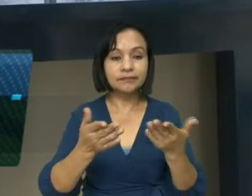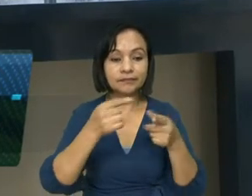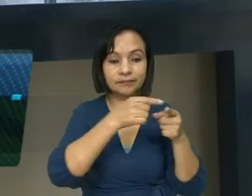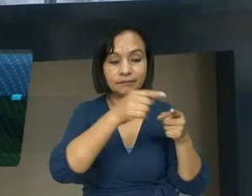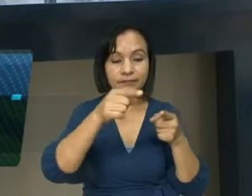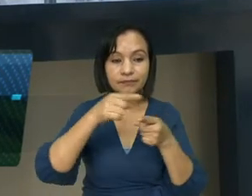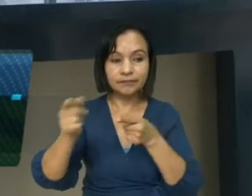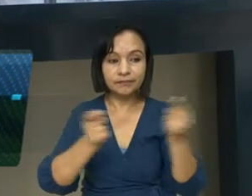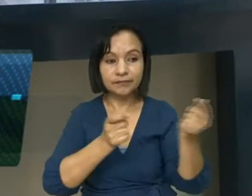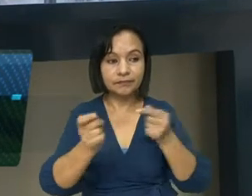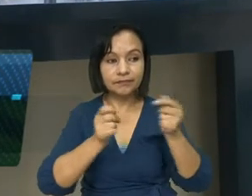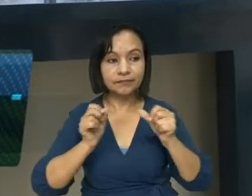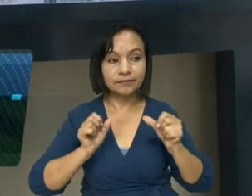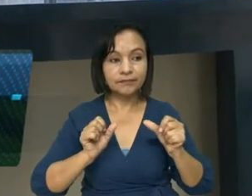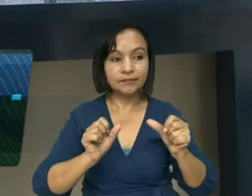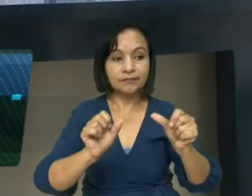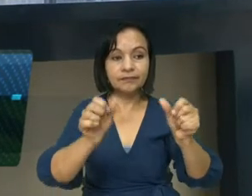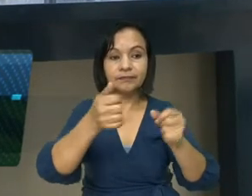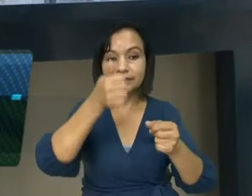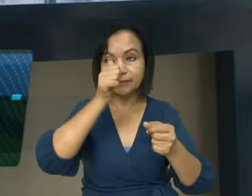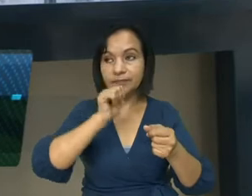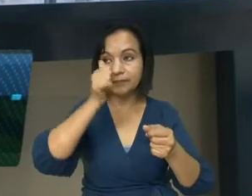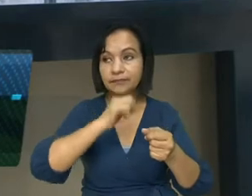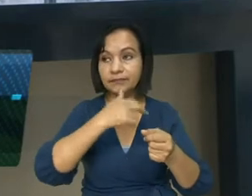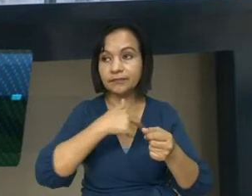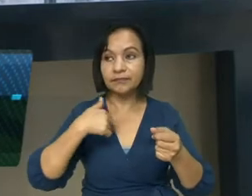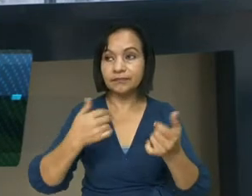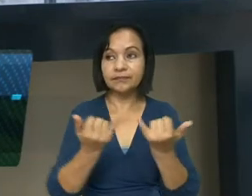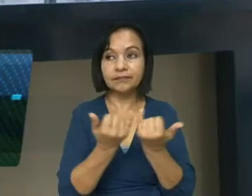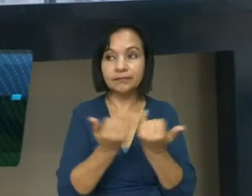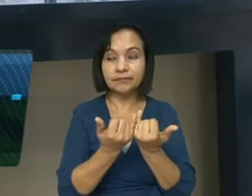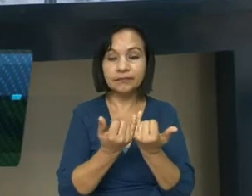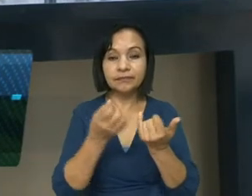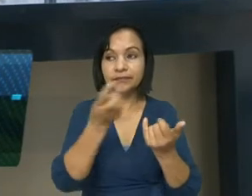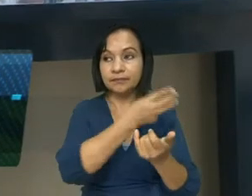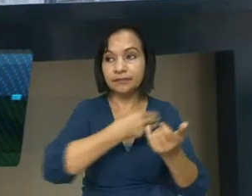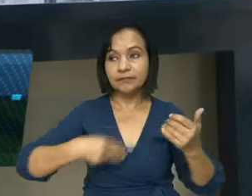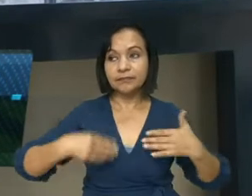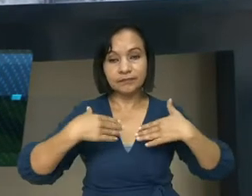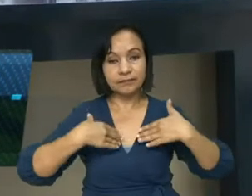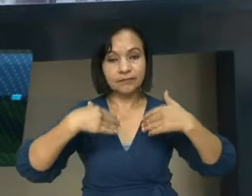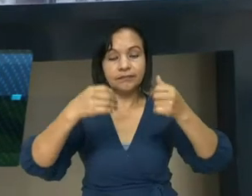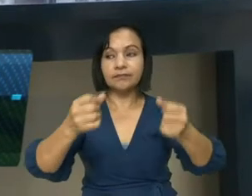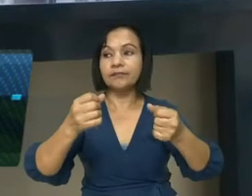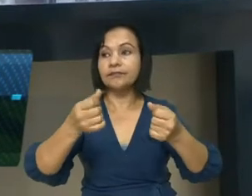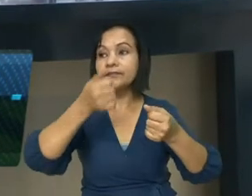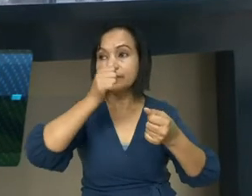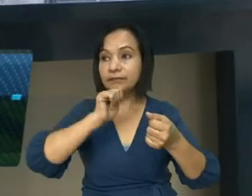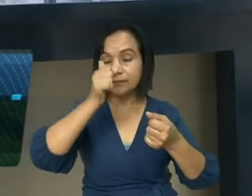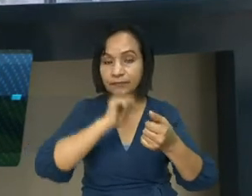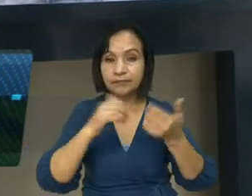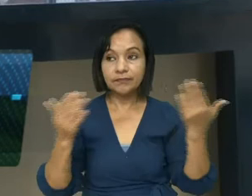monitoreo continuo de la calidad de agua. Actualmente lo está haciendo el MINSA, hace monitoreo de la calidad de agua,